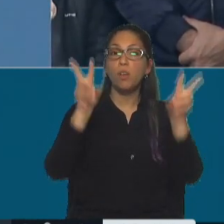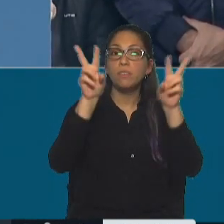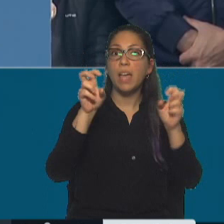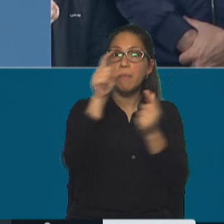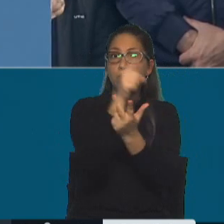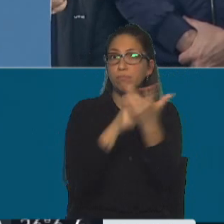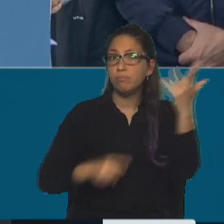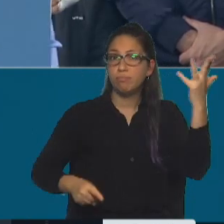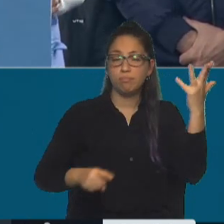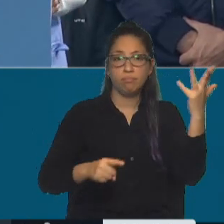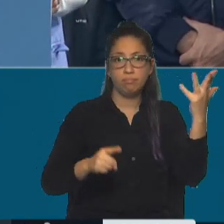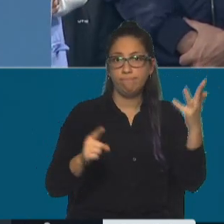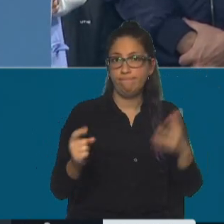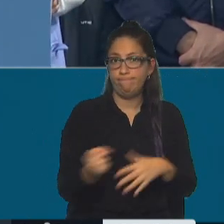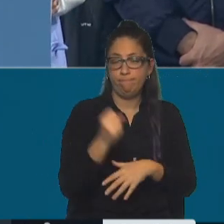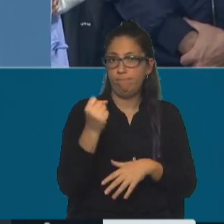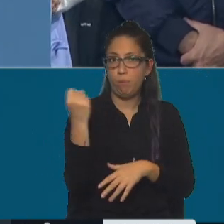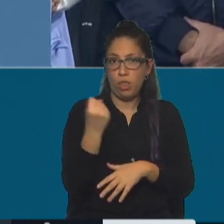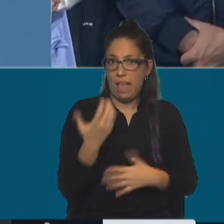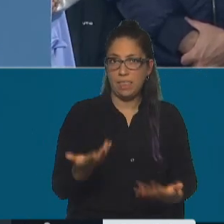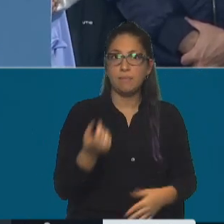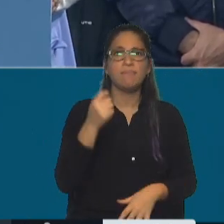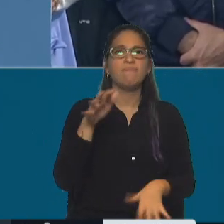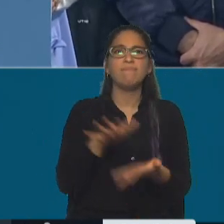10 temas que seguramente vamos